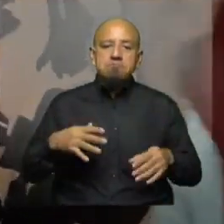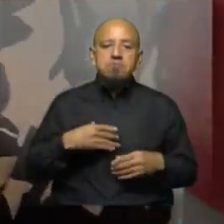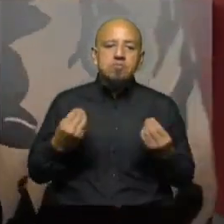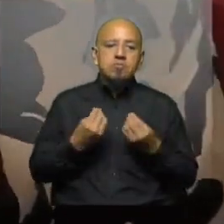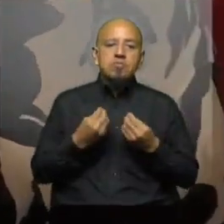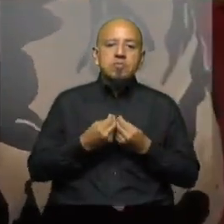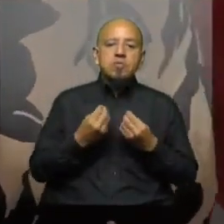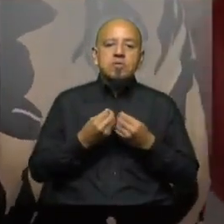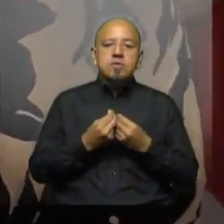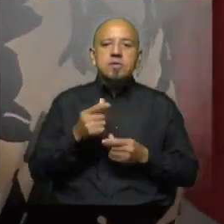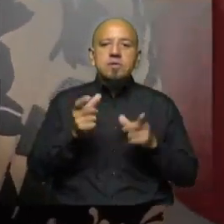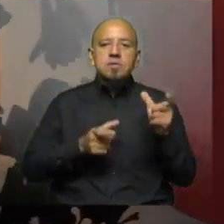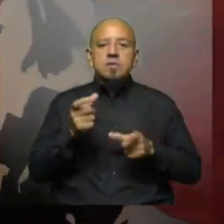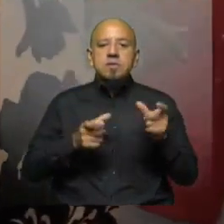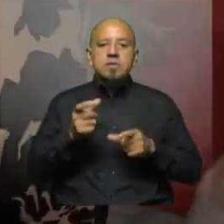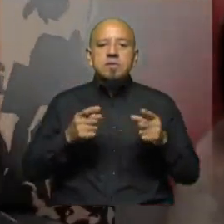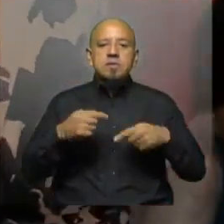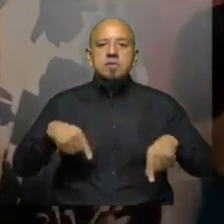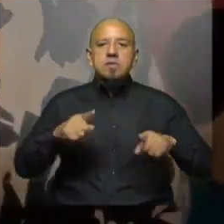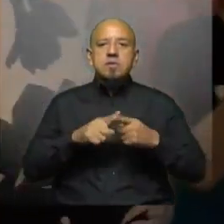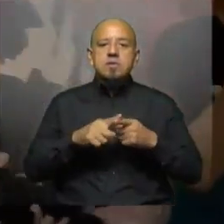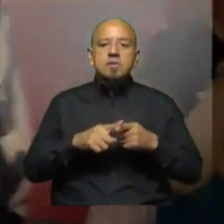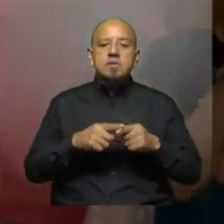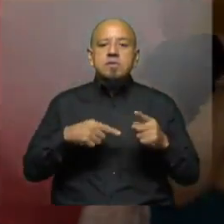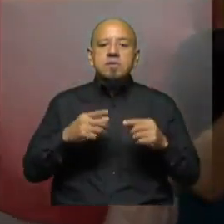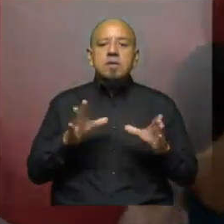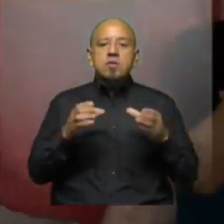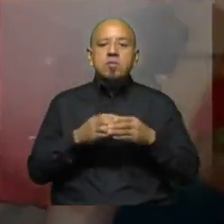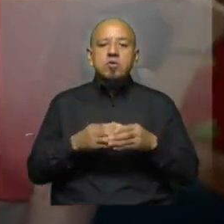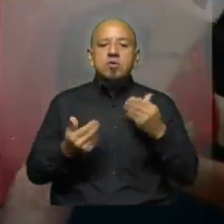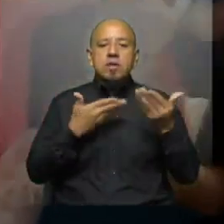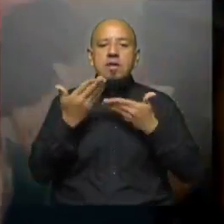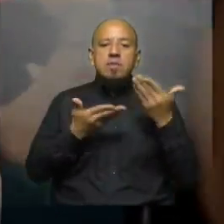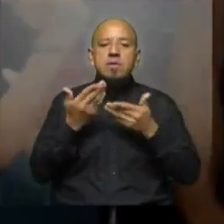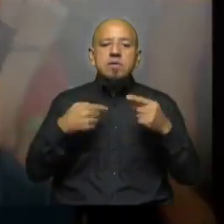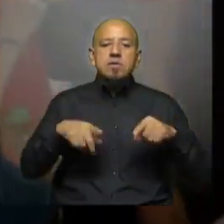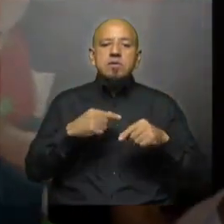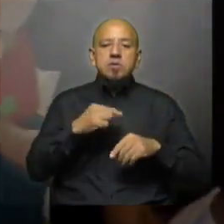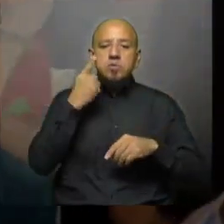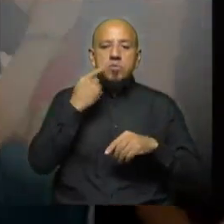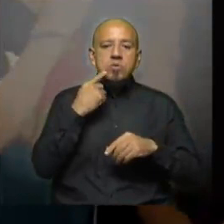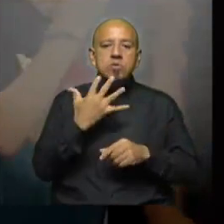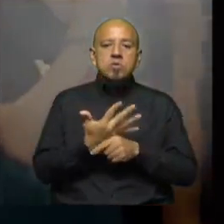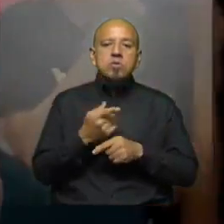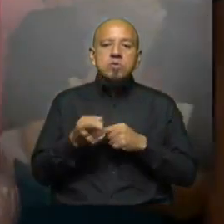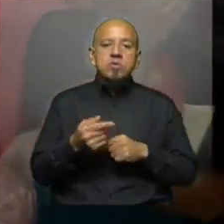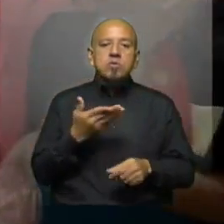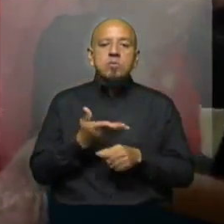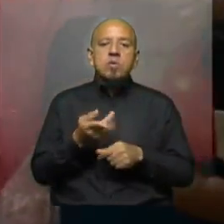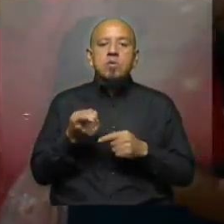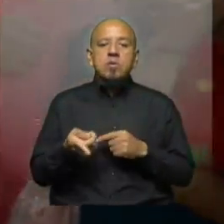gente. Y bueno, muy contenta de una iniciativa que tuvo la Comisión de Carnaval del Consejo Vecinal número 5, que nos pidió,